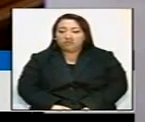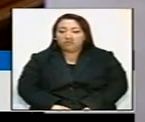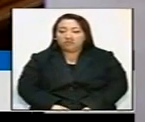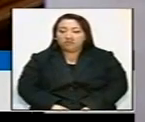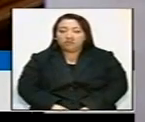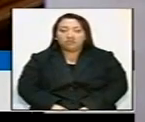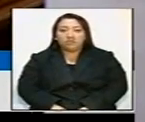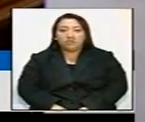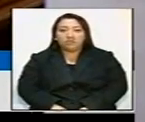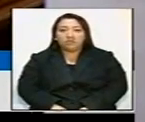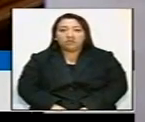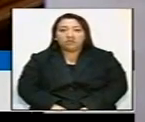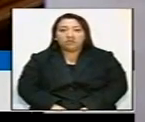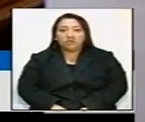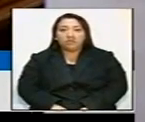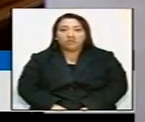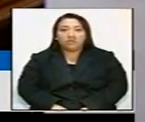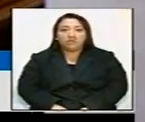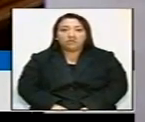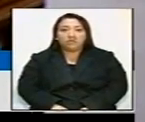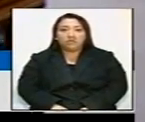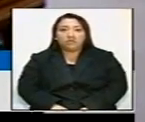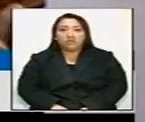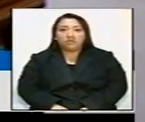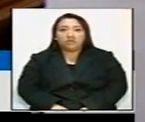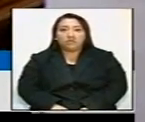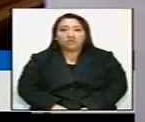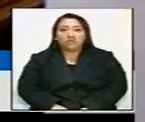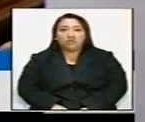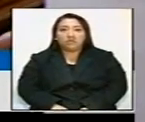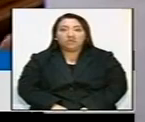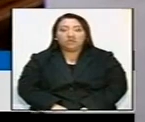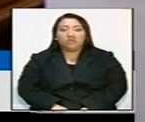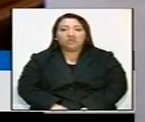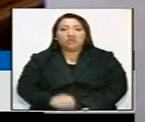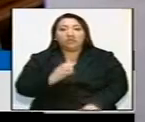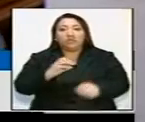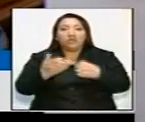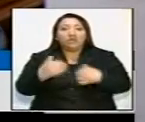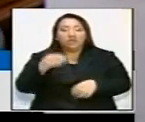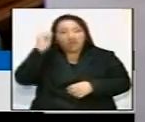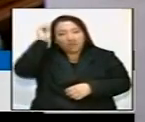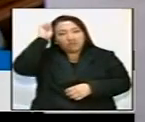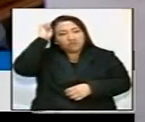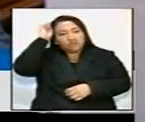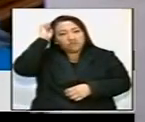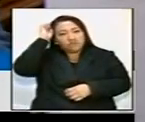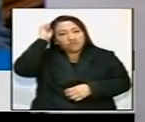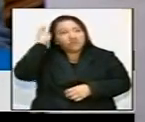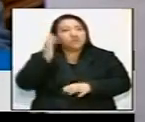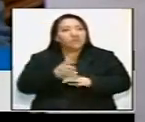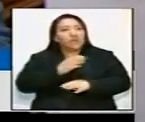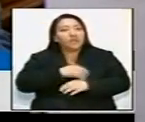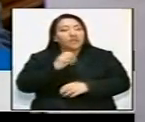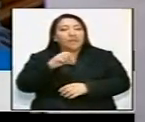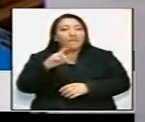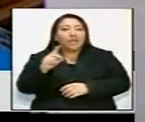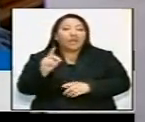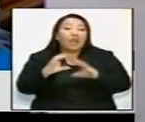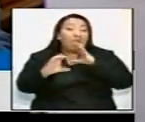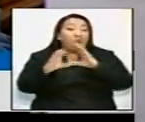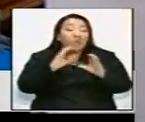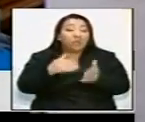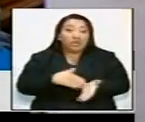segundo punto al que quiero hacer referencia: comunicación, y algo que ya mencionaba Pedro, la